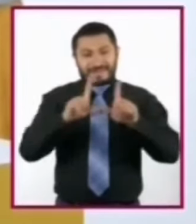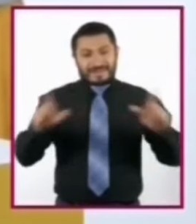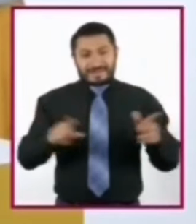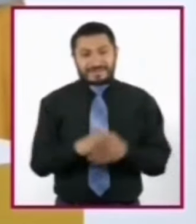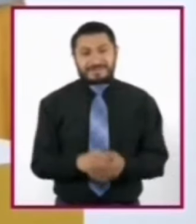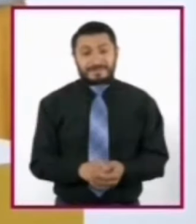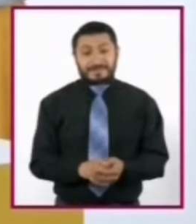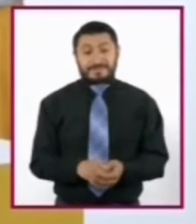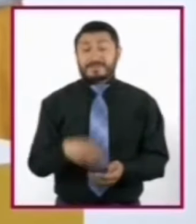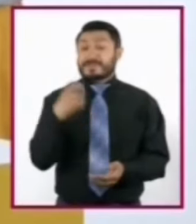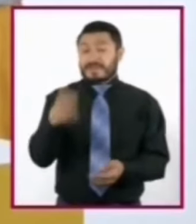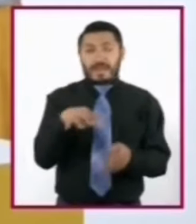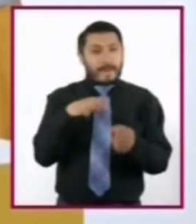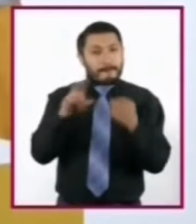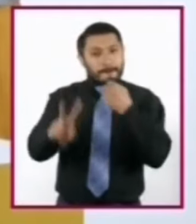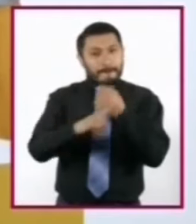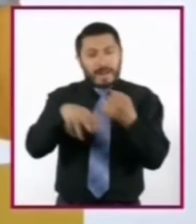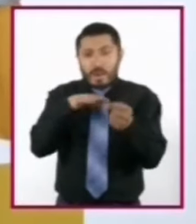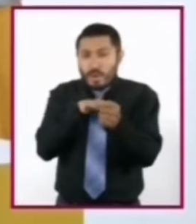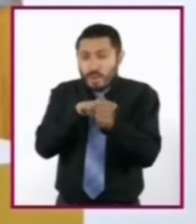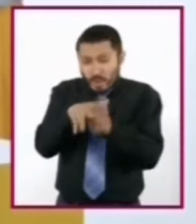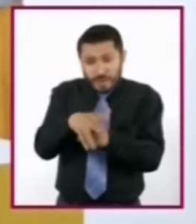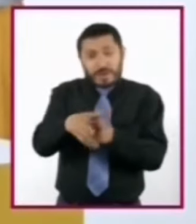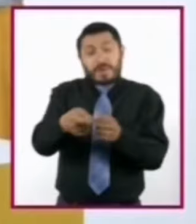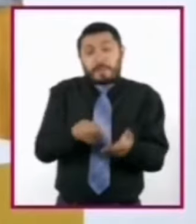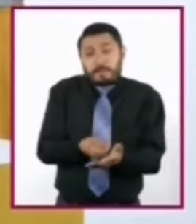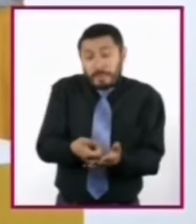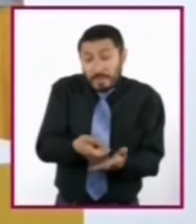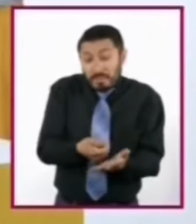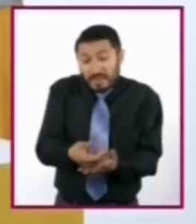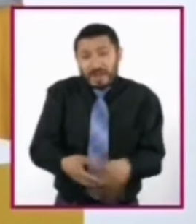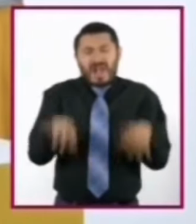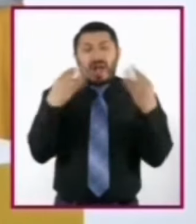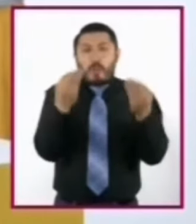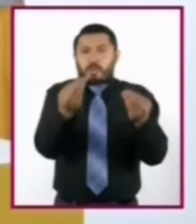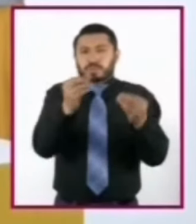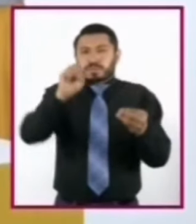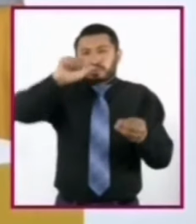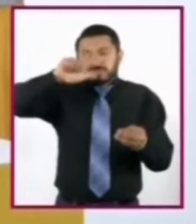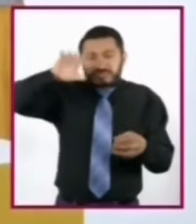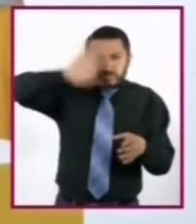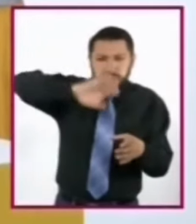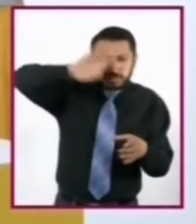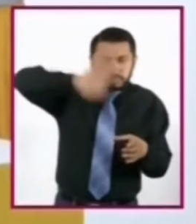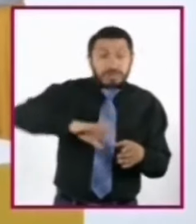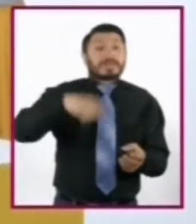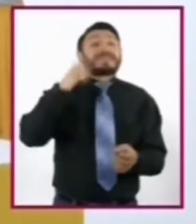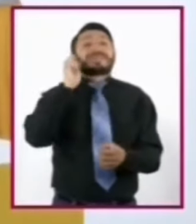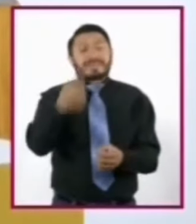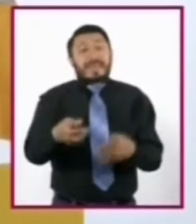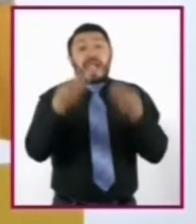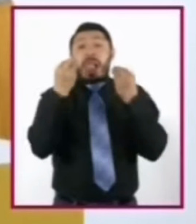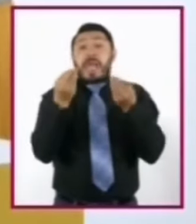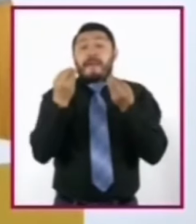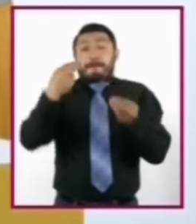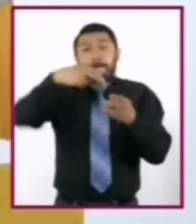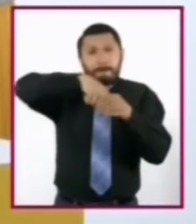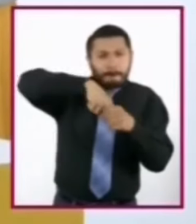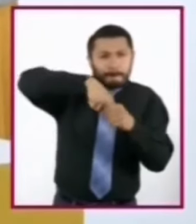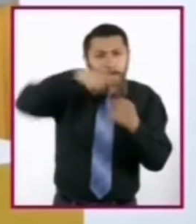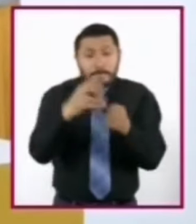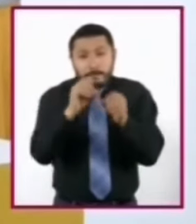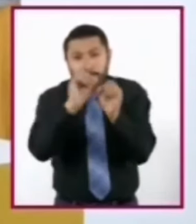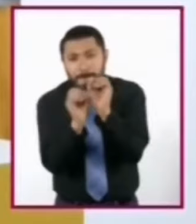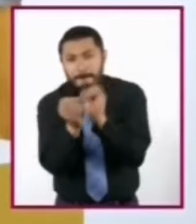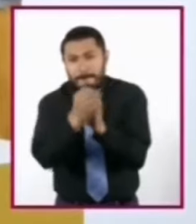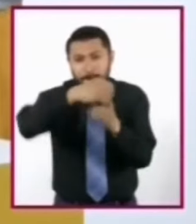A pesar de que el vaso ya estaba lleno con las canicas, cupo mucha sal. Eso quiere decir que había mucho espacio vacío entre